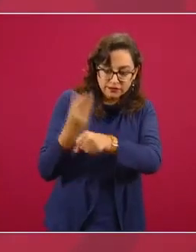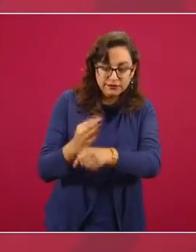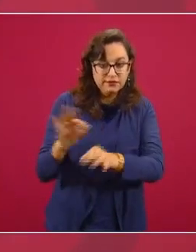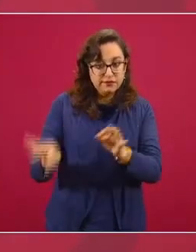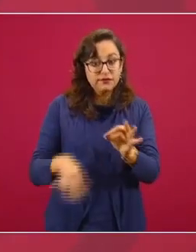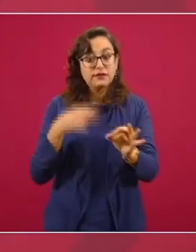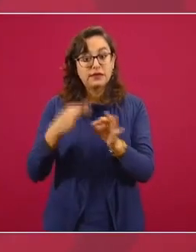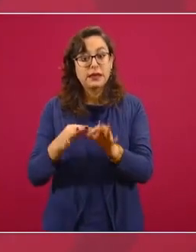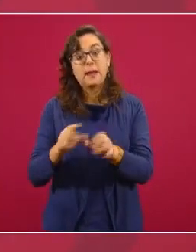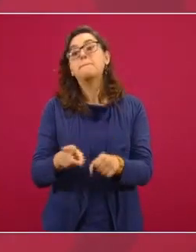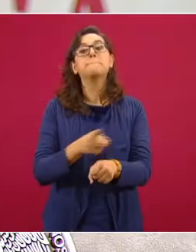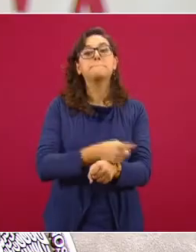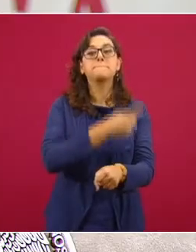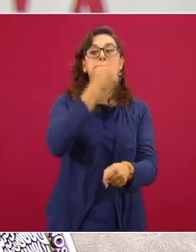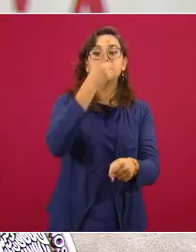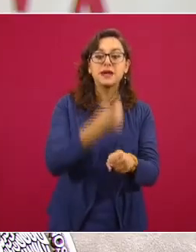primero,